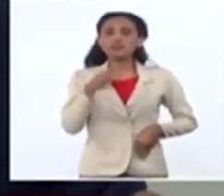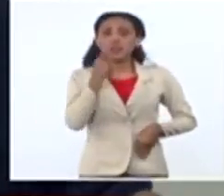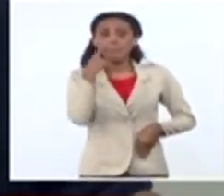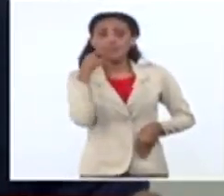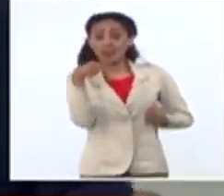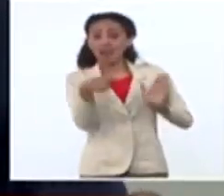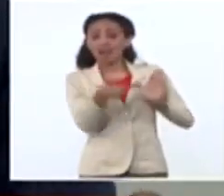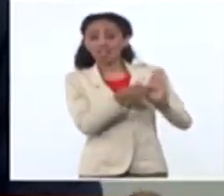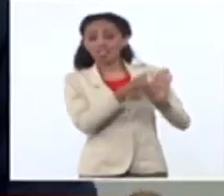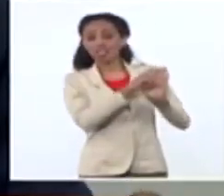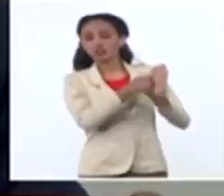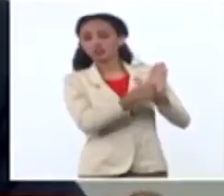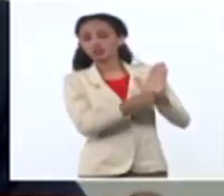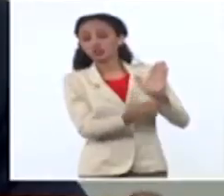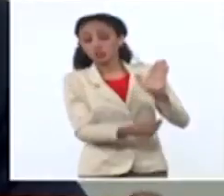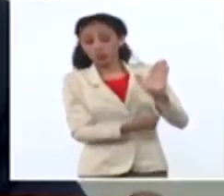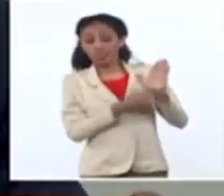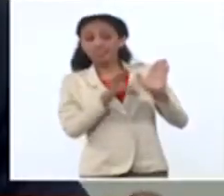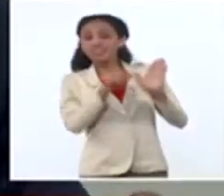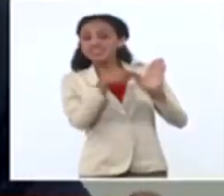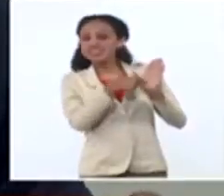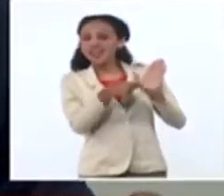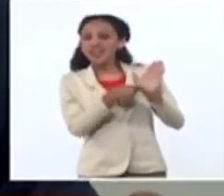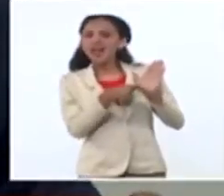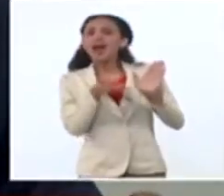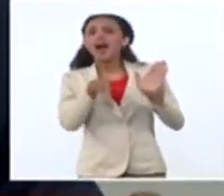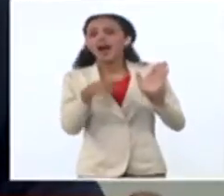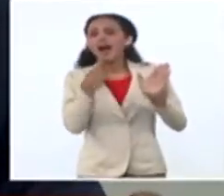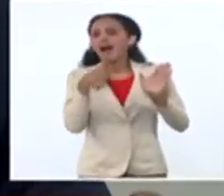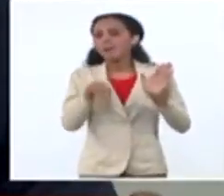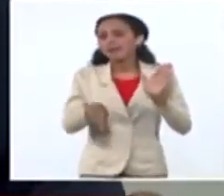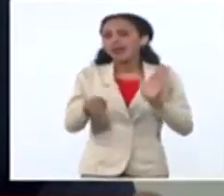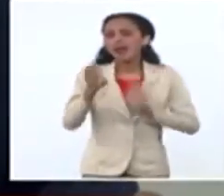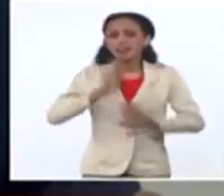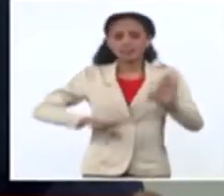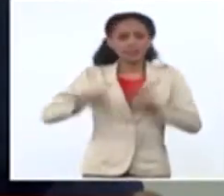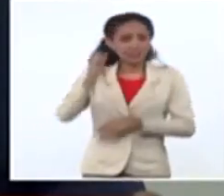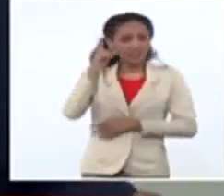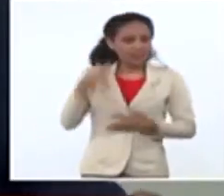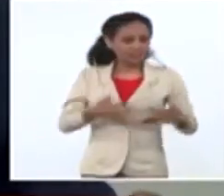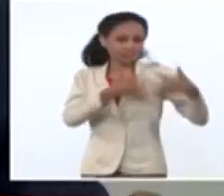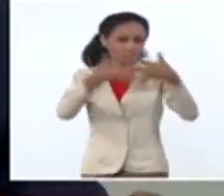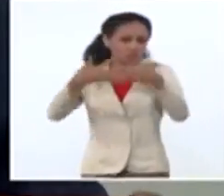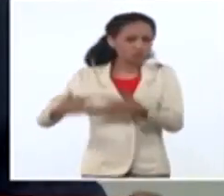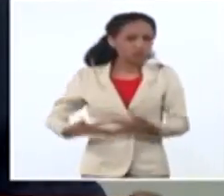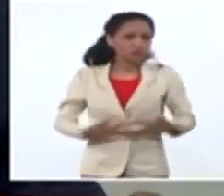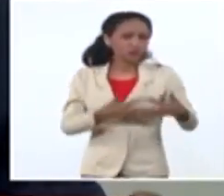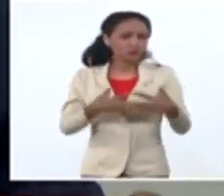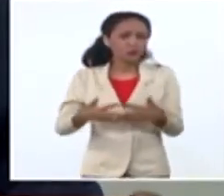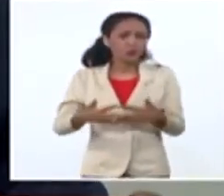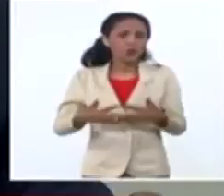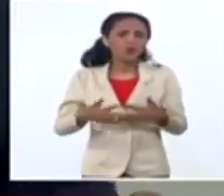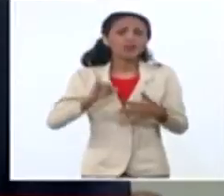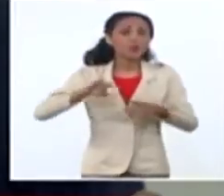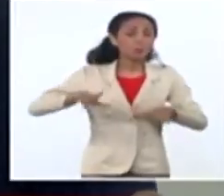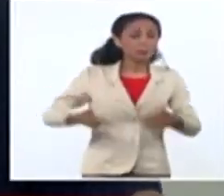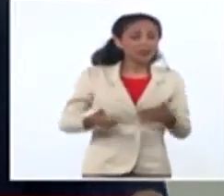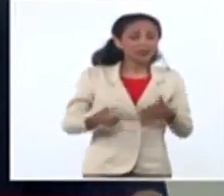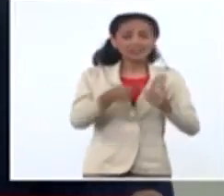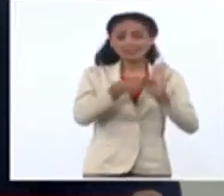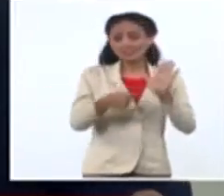para violentarla, ignorarla o destruirla. Por supuesto que nuestro